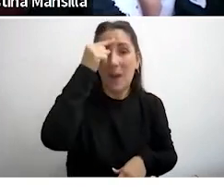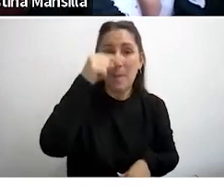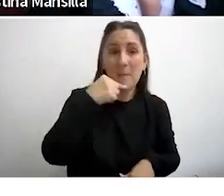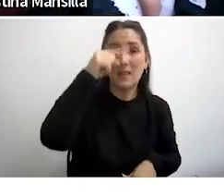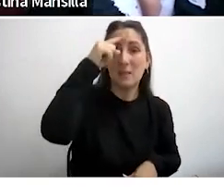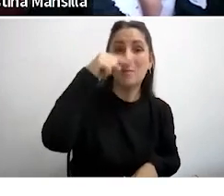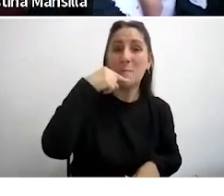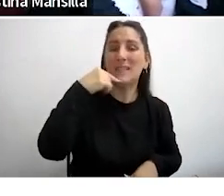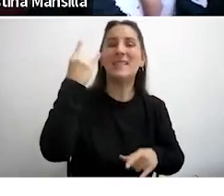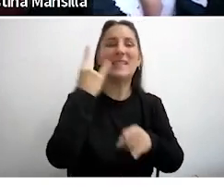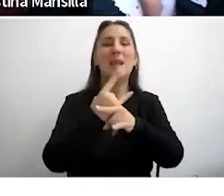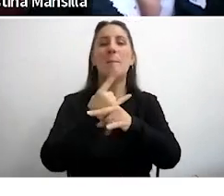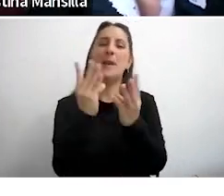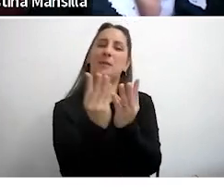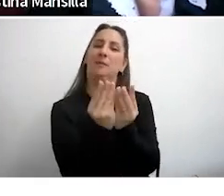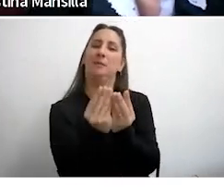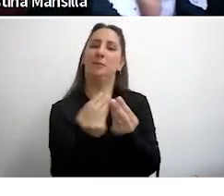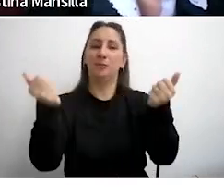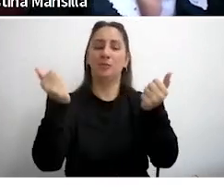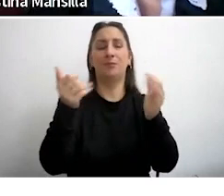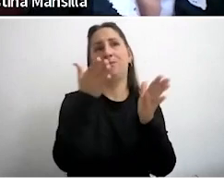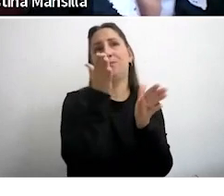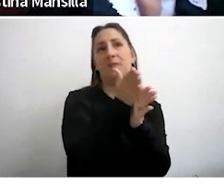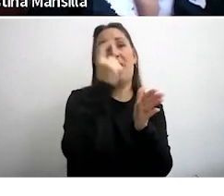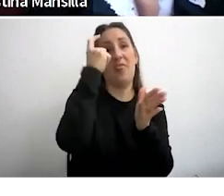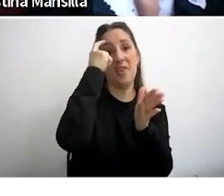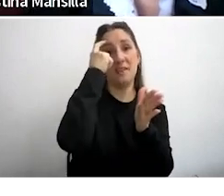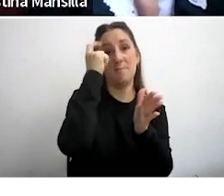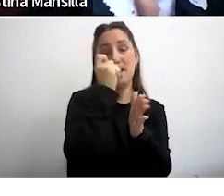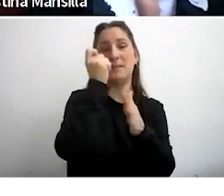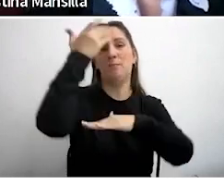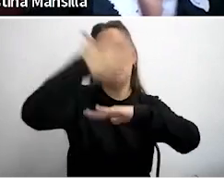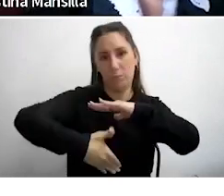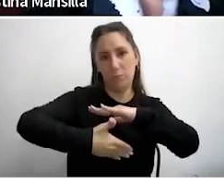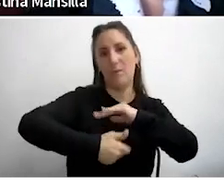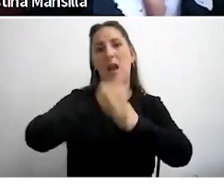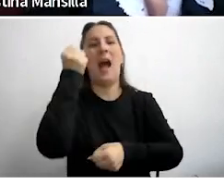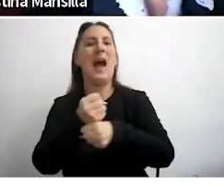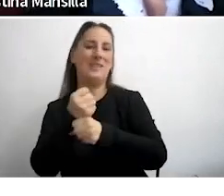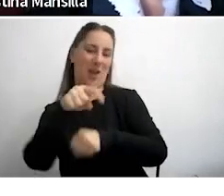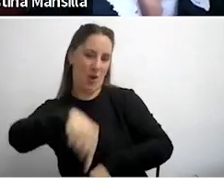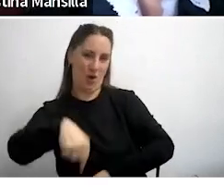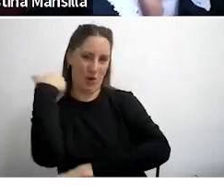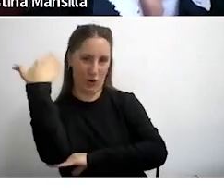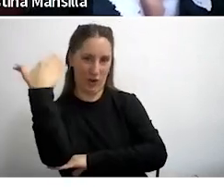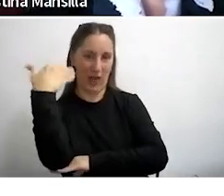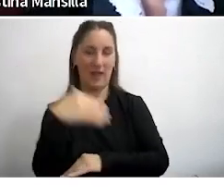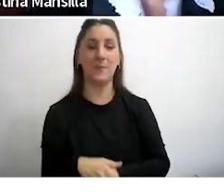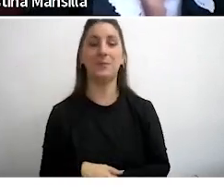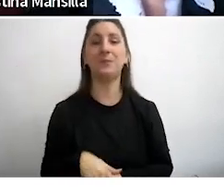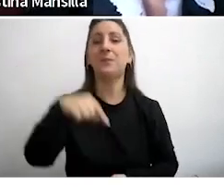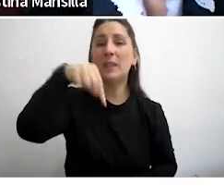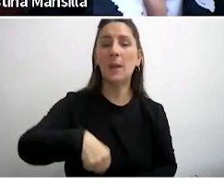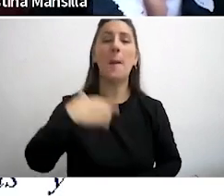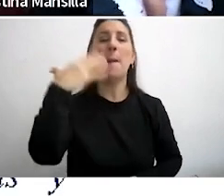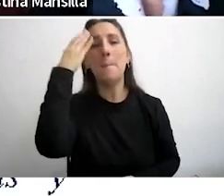es desde lo que sería más o menos el 10 de cada mes a la fecha de la jornada. En este caso es